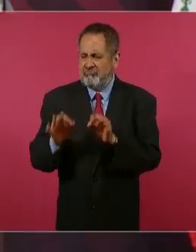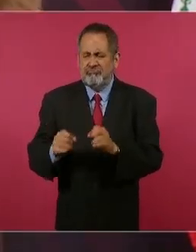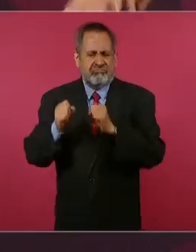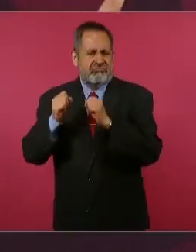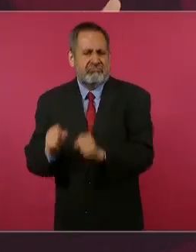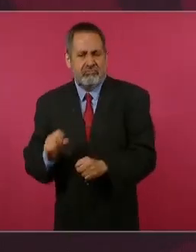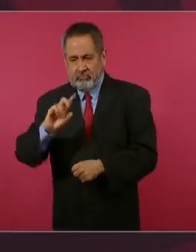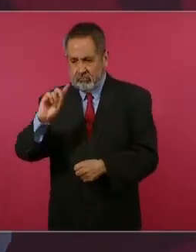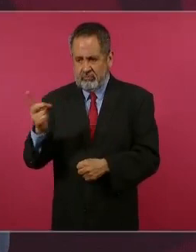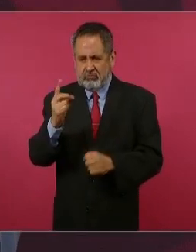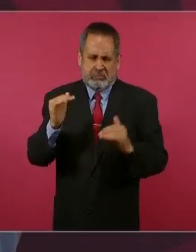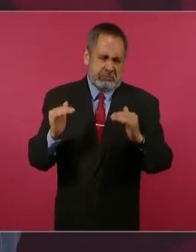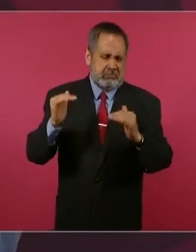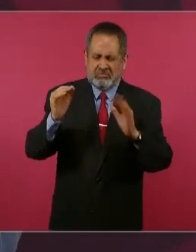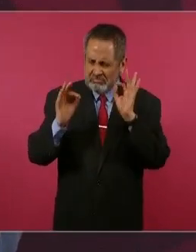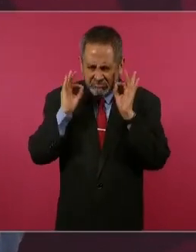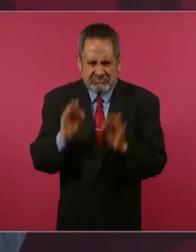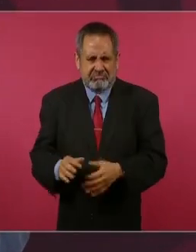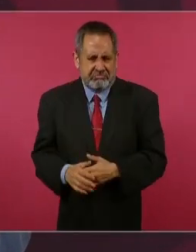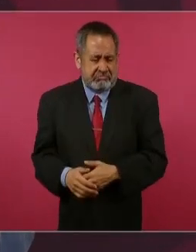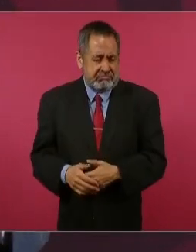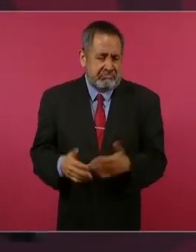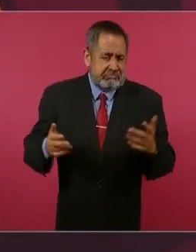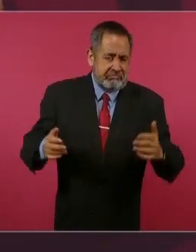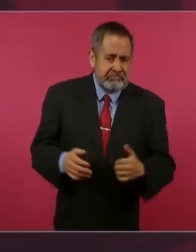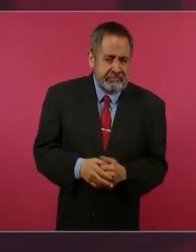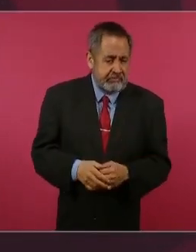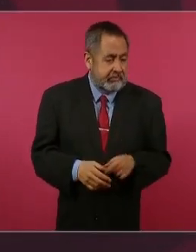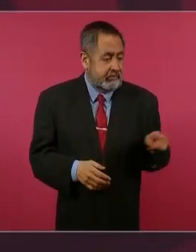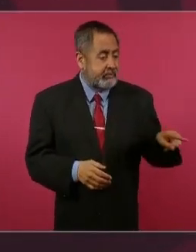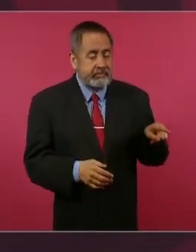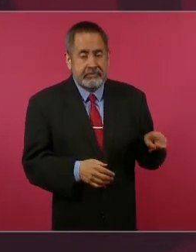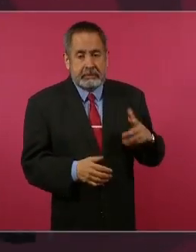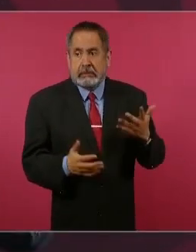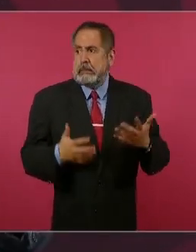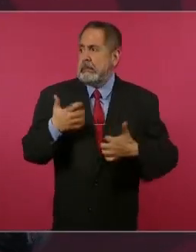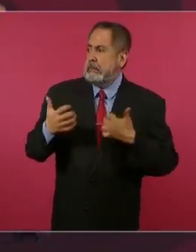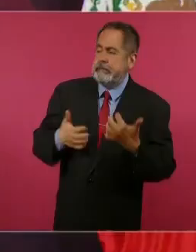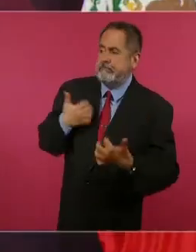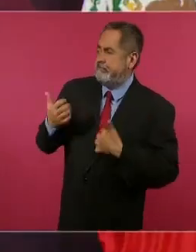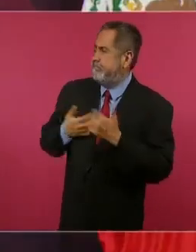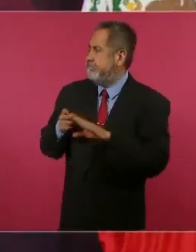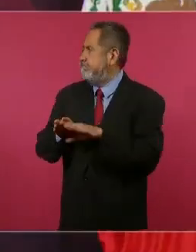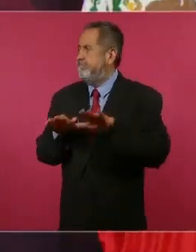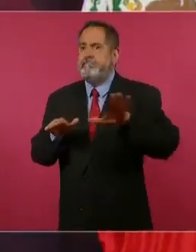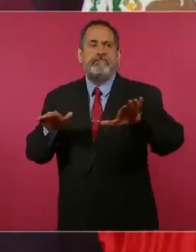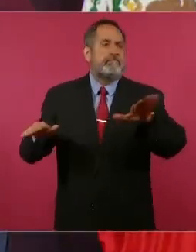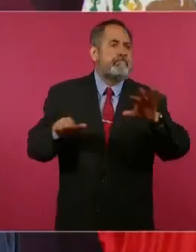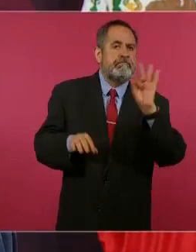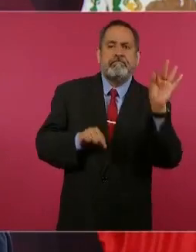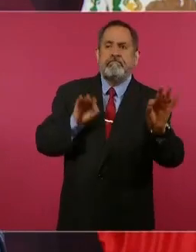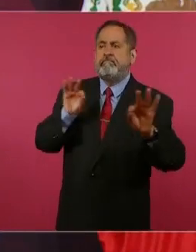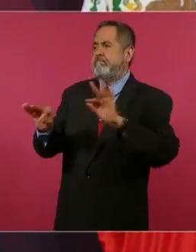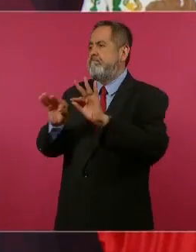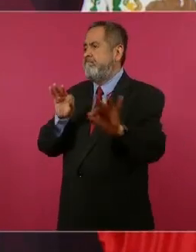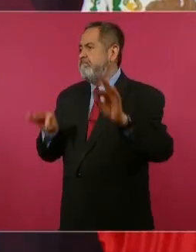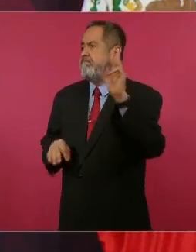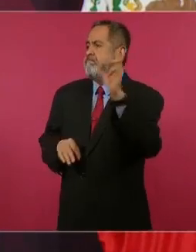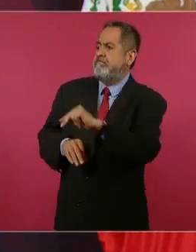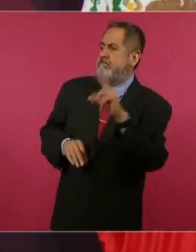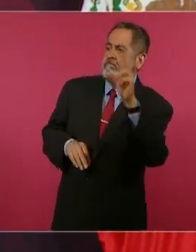Entonces, ¿cuánto tiempo les va a durar estar promoviendo